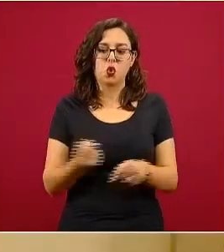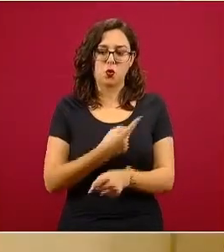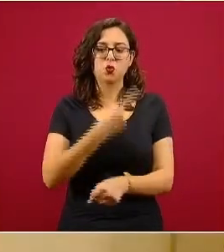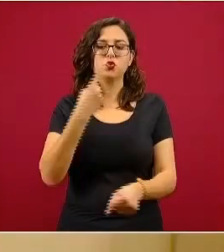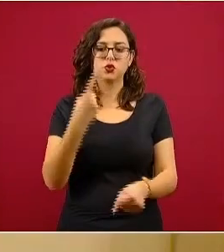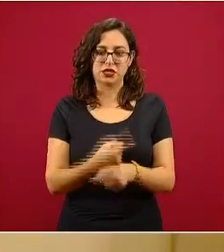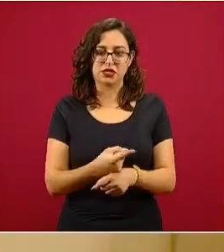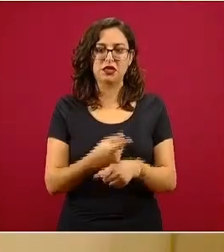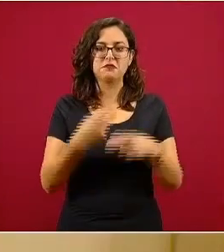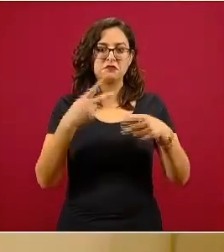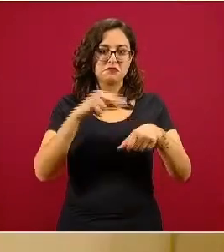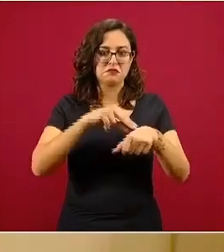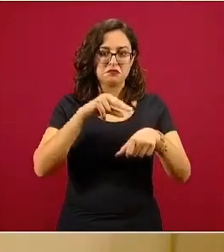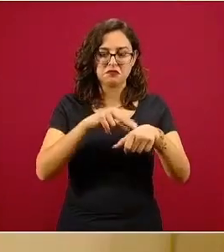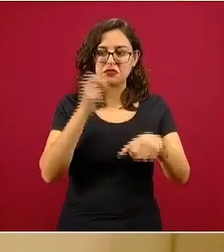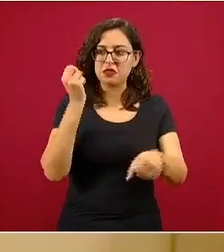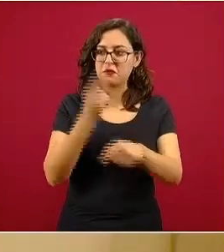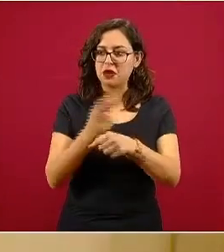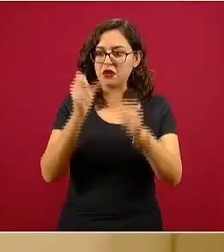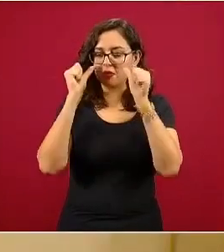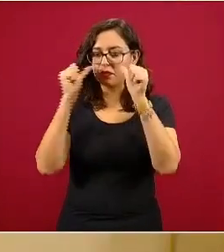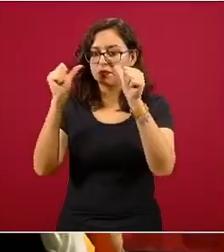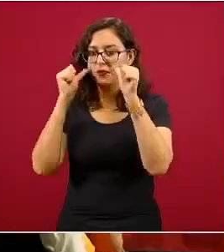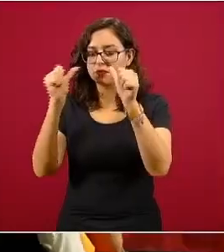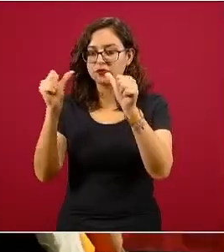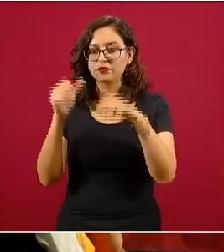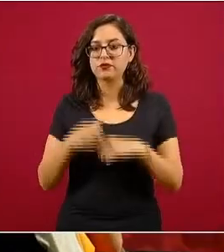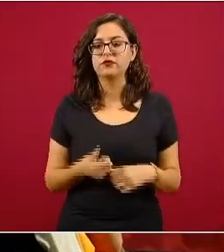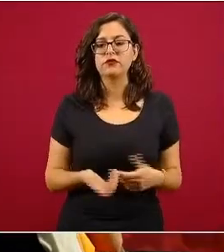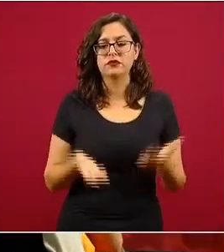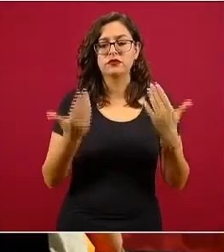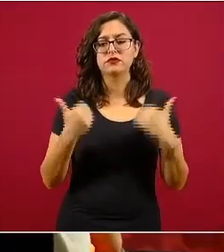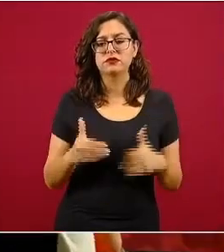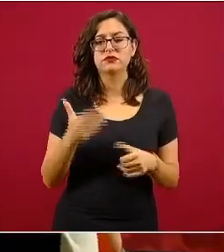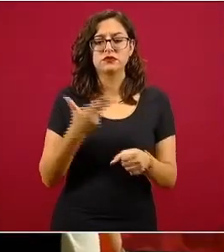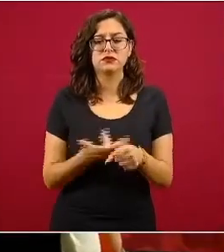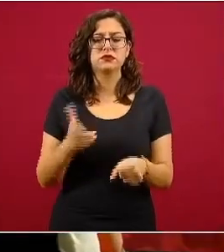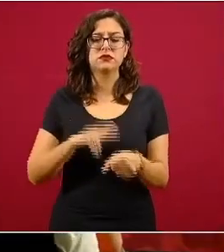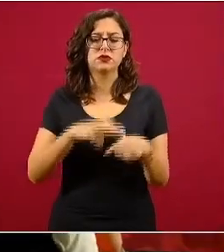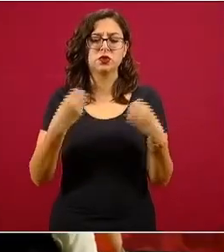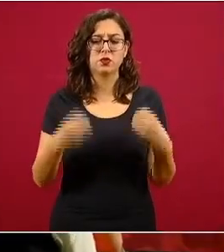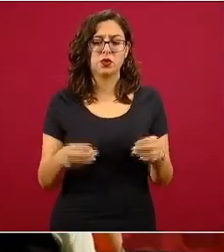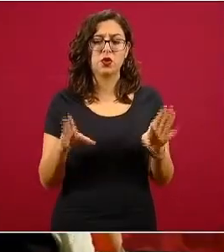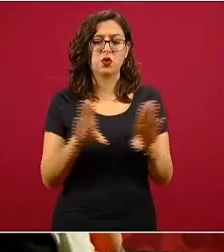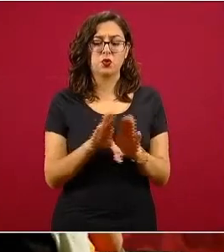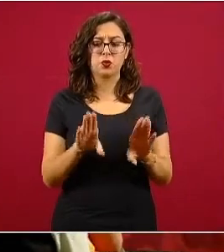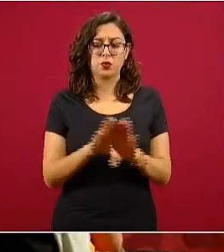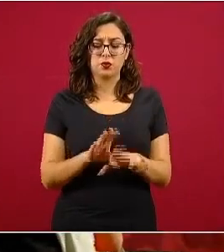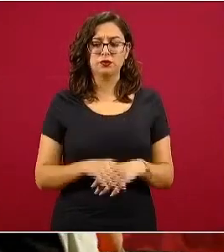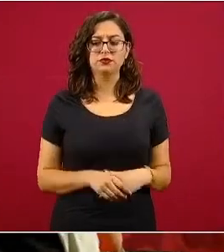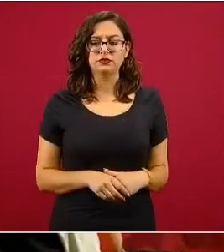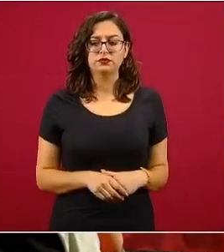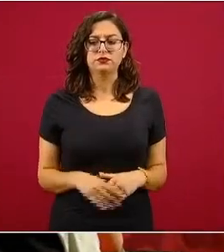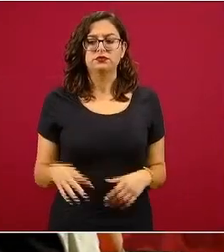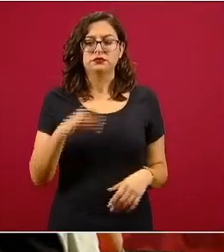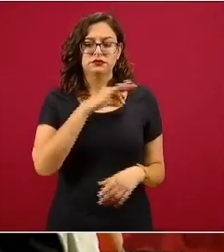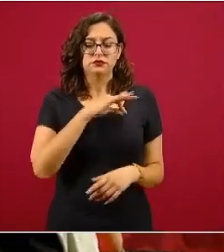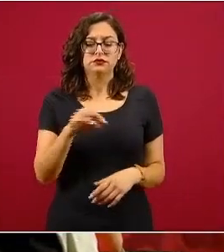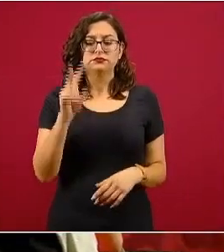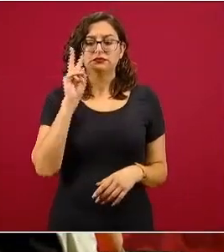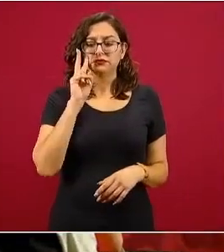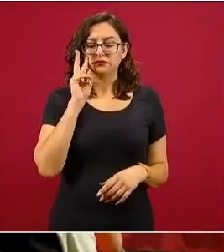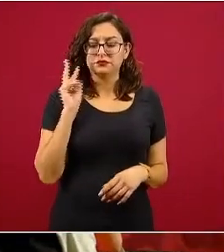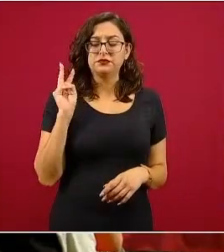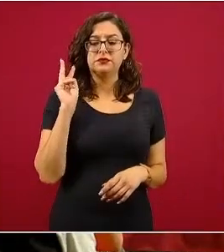atención. Veamos cómo está la tendencia a la hospitalización en Chihuahua. Siguiente diapositiva. Bien, prácticamente